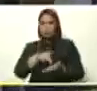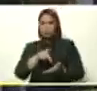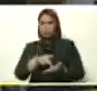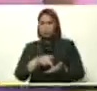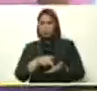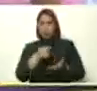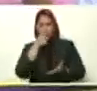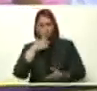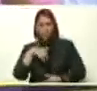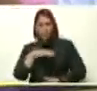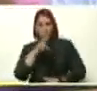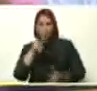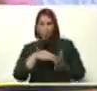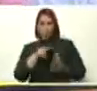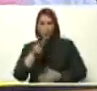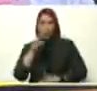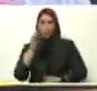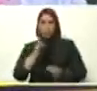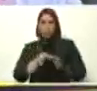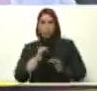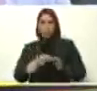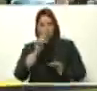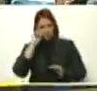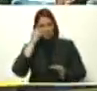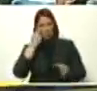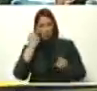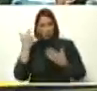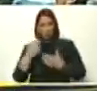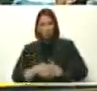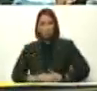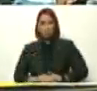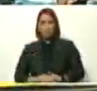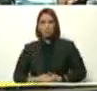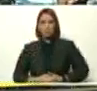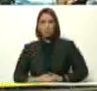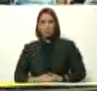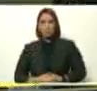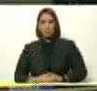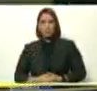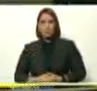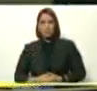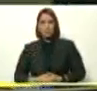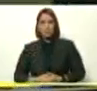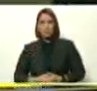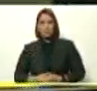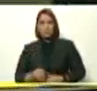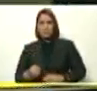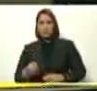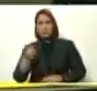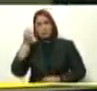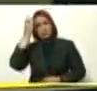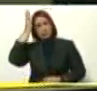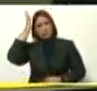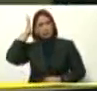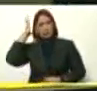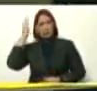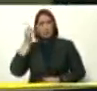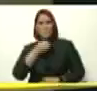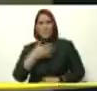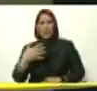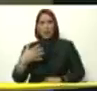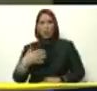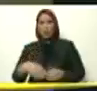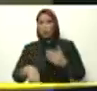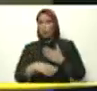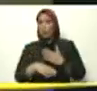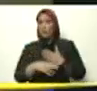2002, septiembre, ¿te acuerdas, Angito? Se les puso el pelo blanco, yo lo tengo todavía negro, mire, y no me lo